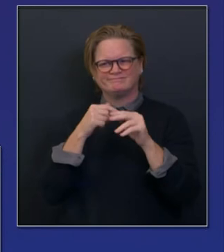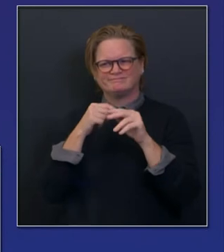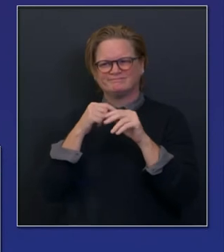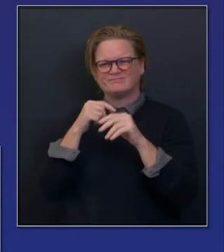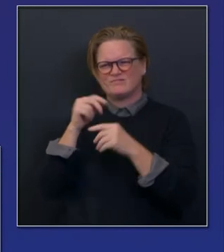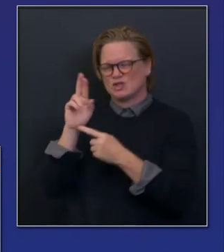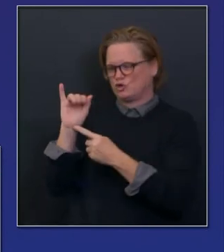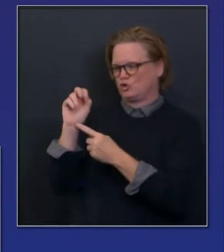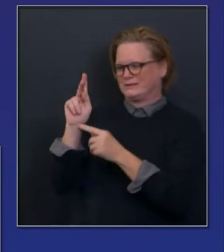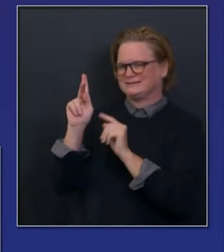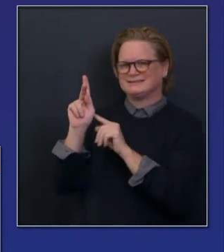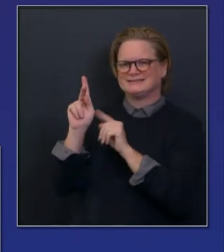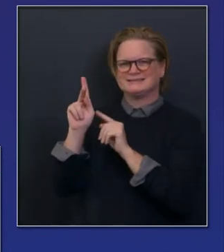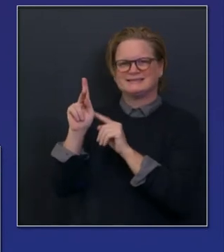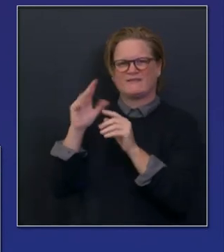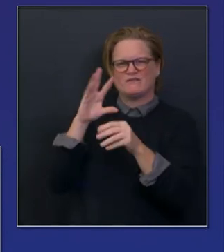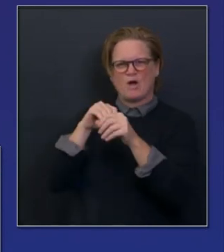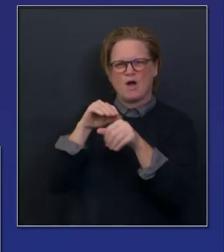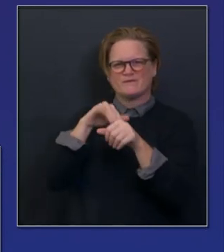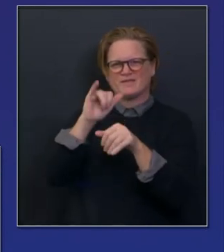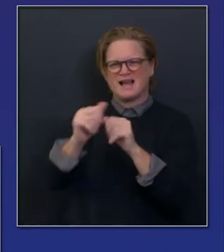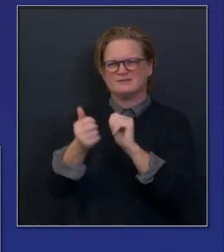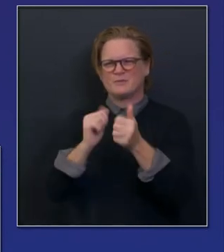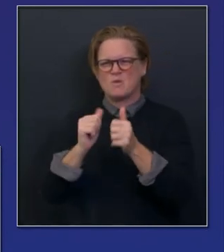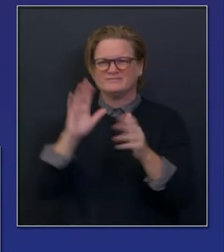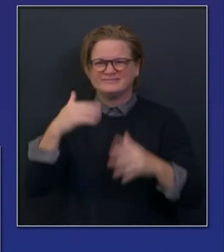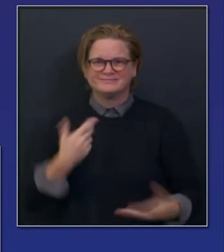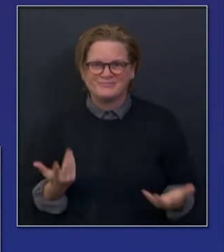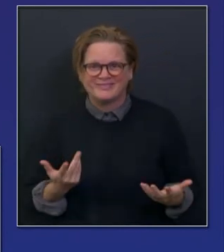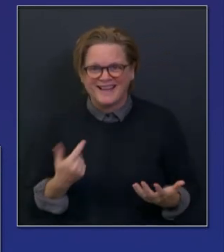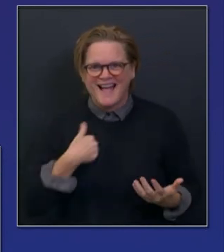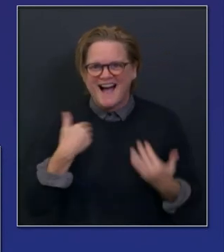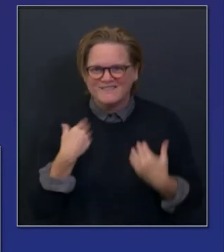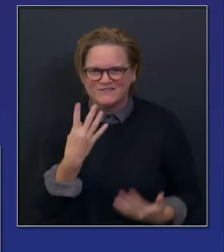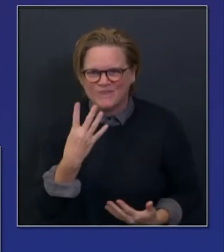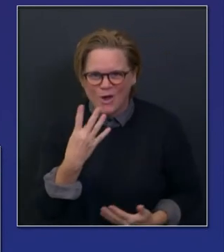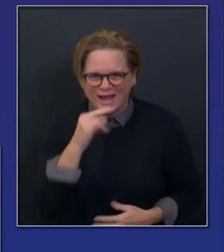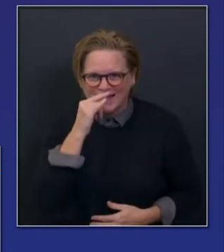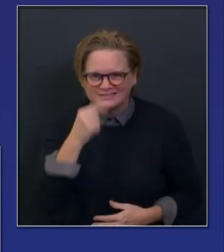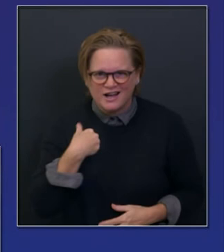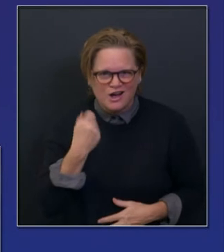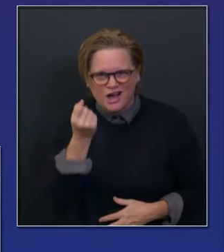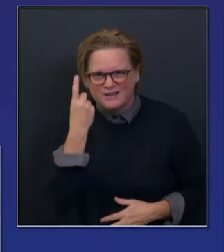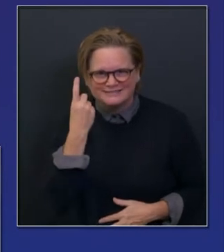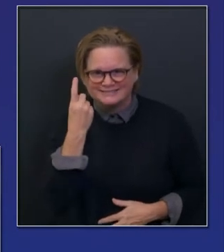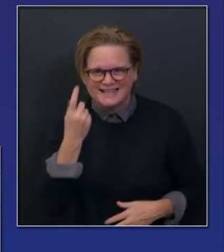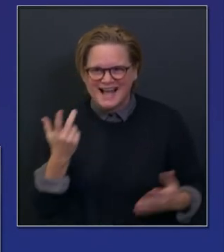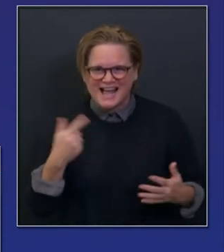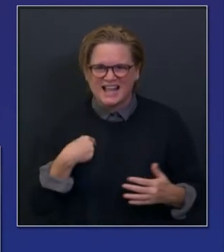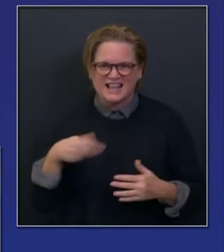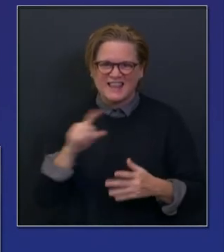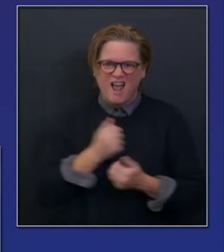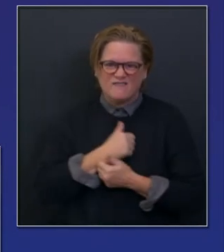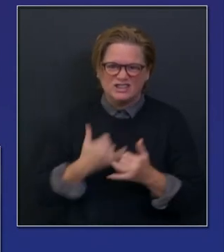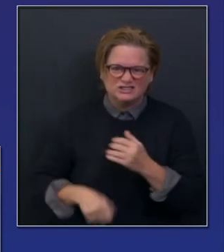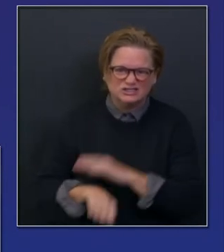base a ese nivel de riesgo. Yo tengo 4 hijos jóvenes,